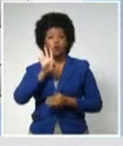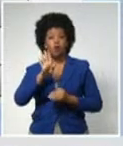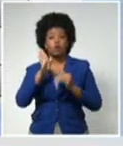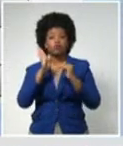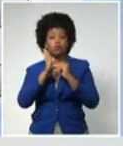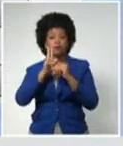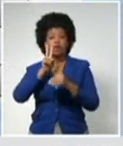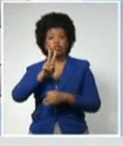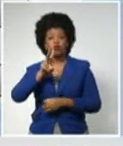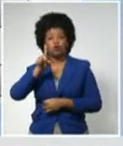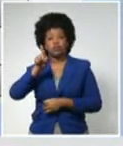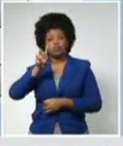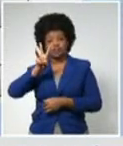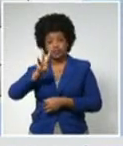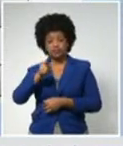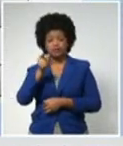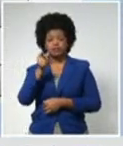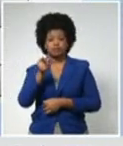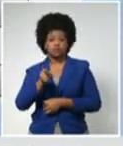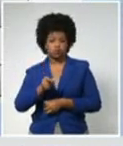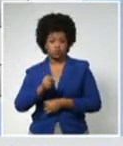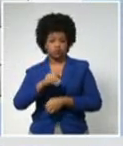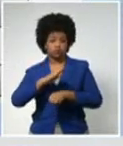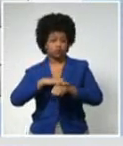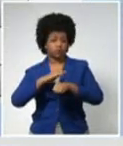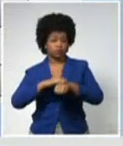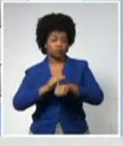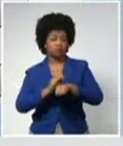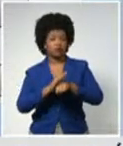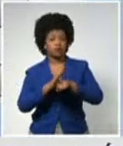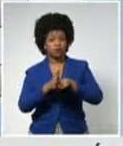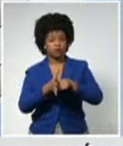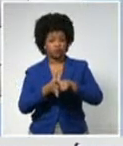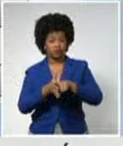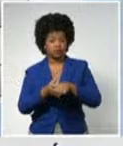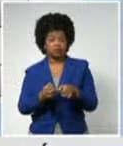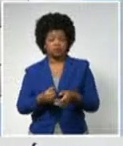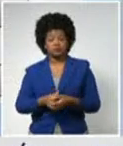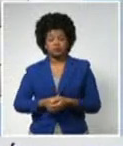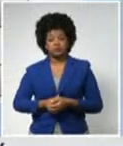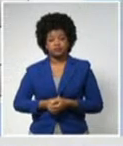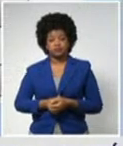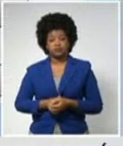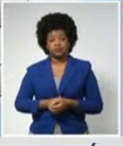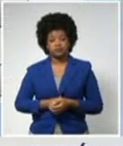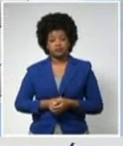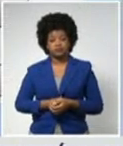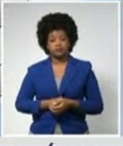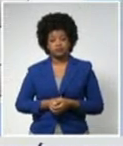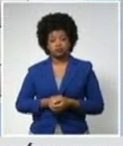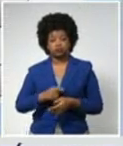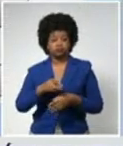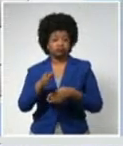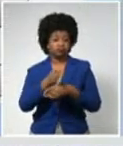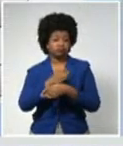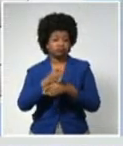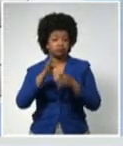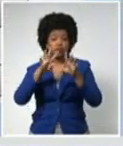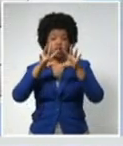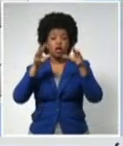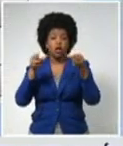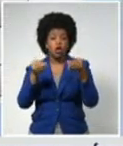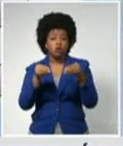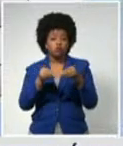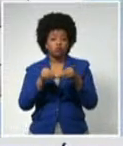4.213 personas con la COVID-19. Eso hace que el acumulado de